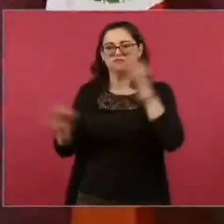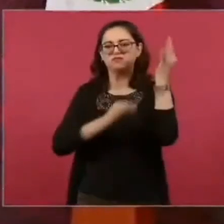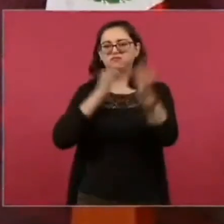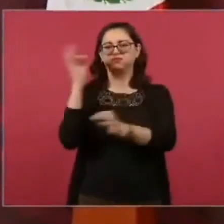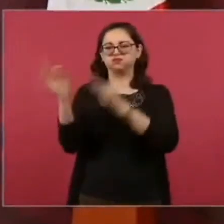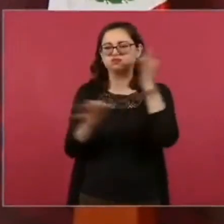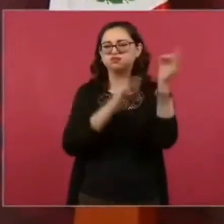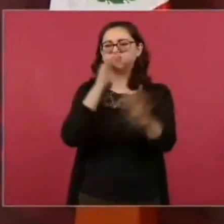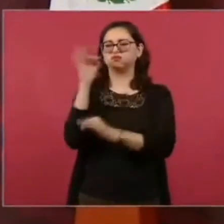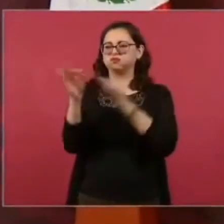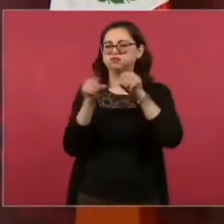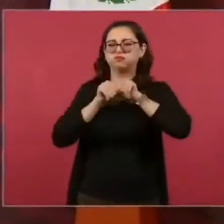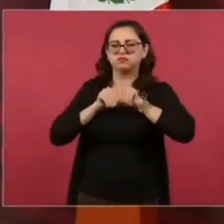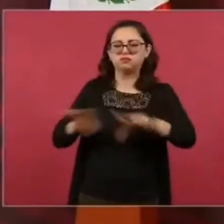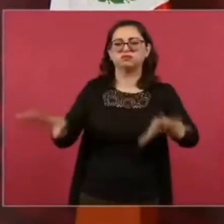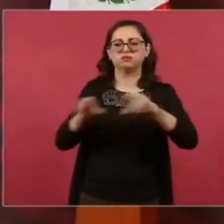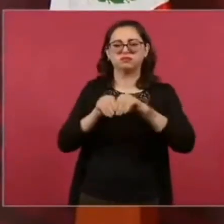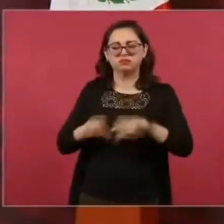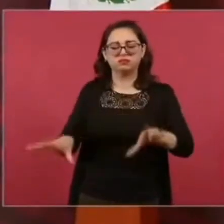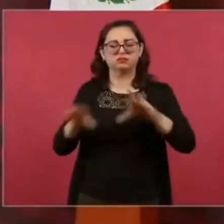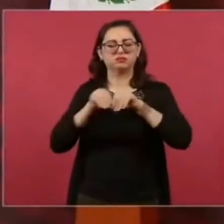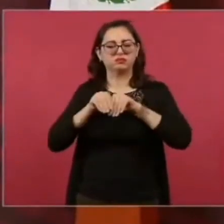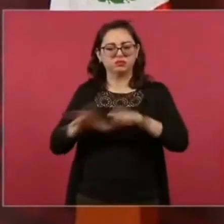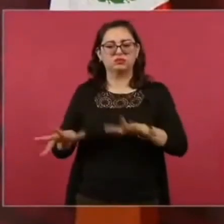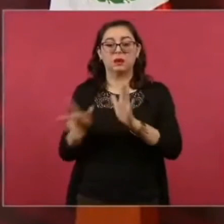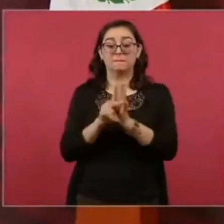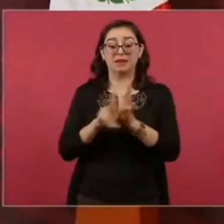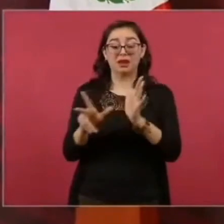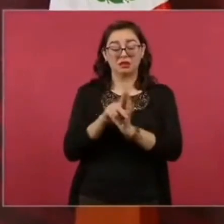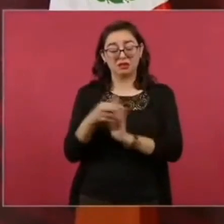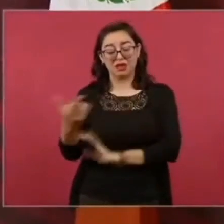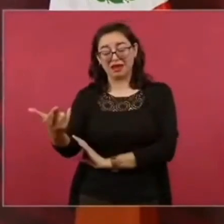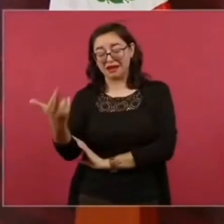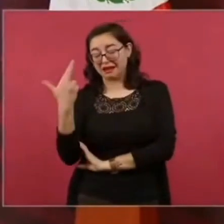radio, a todo lo que daba,